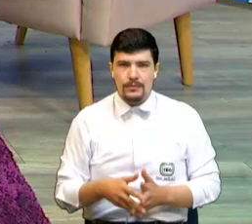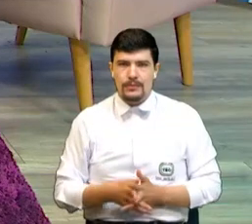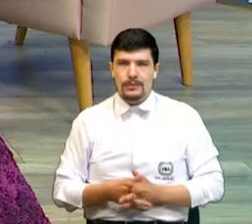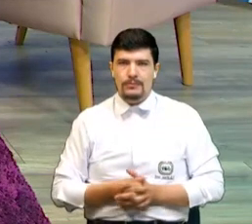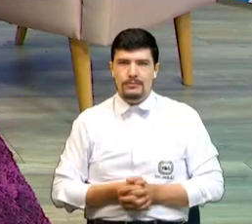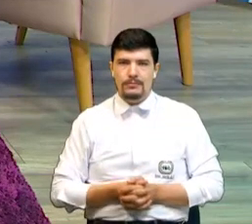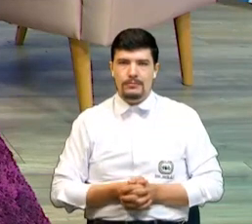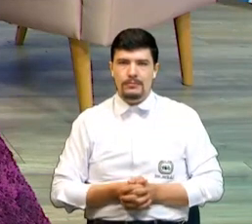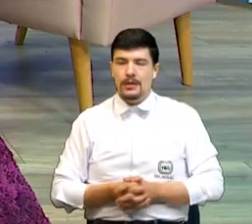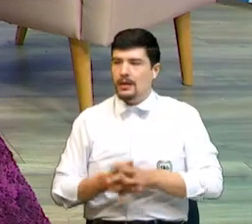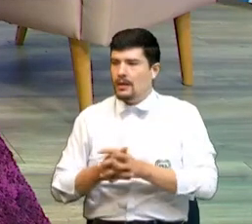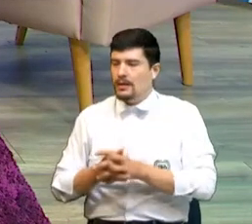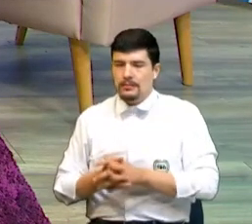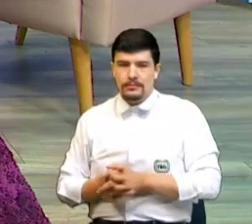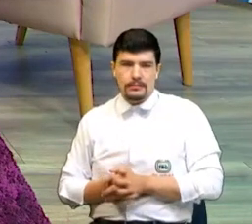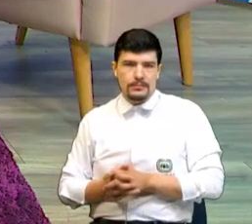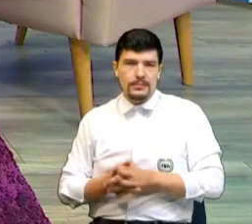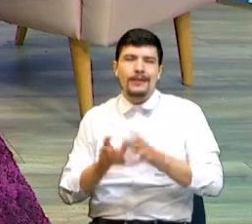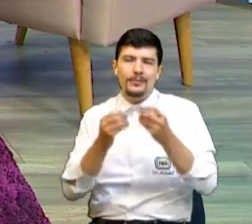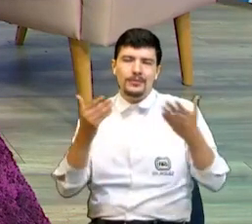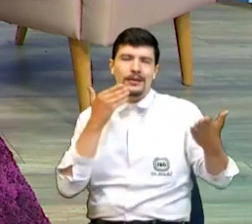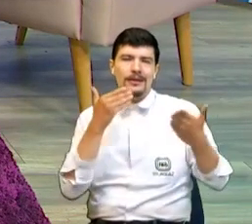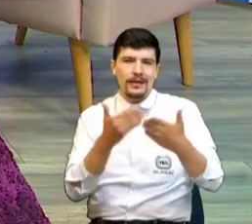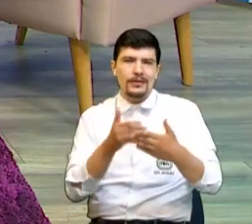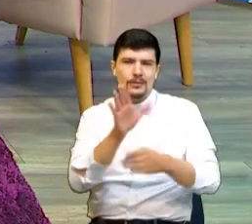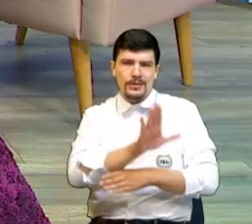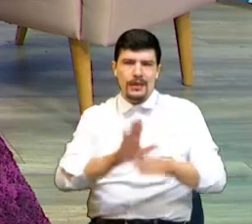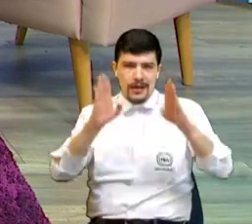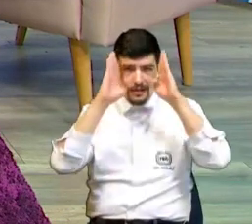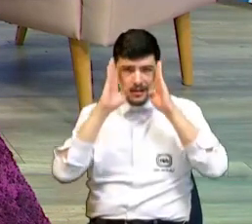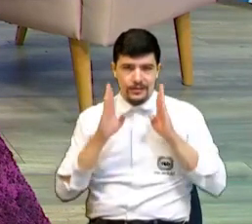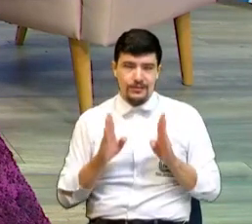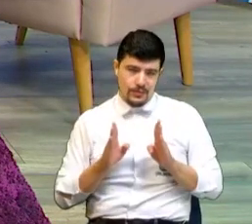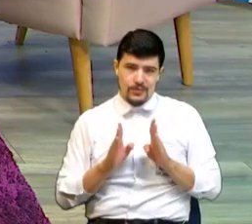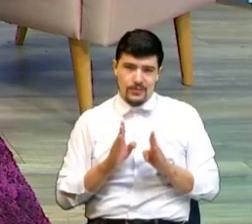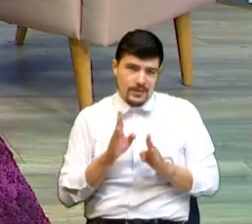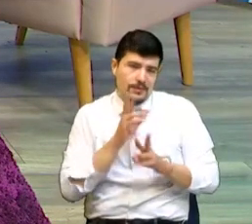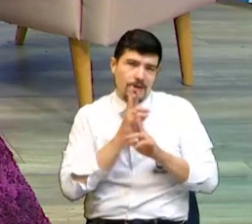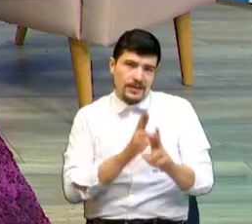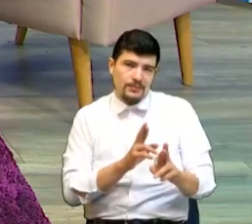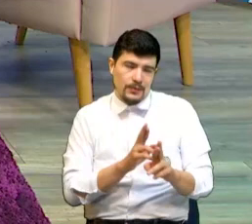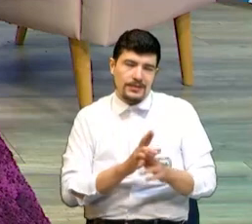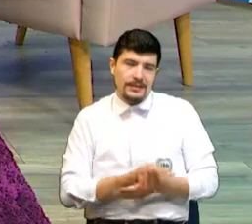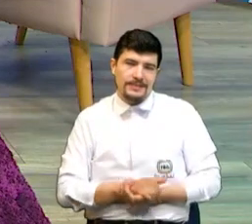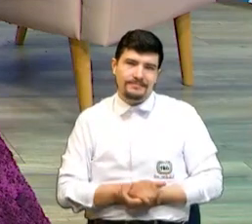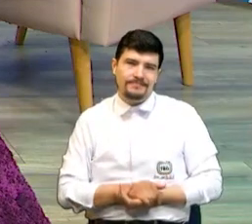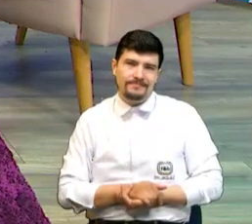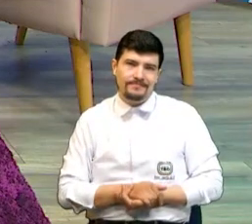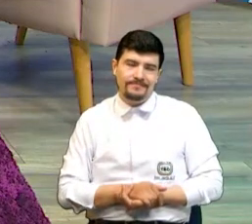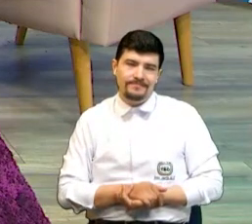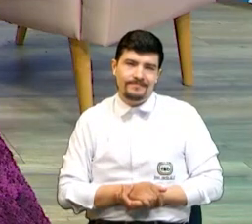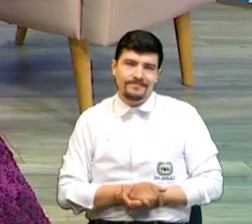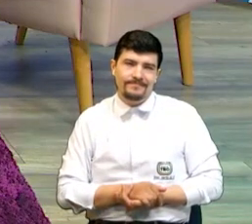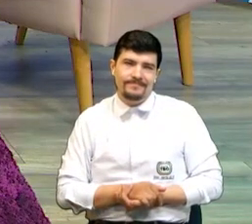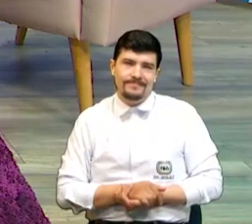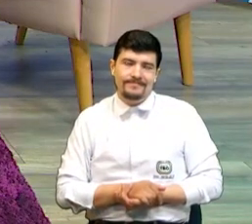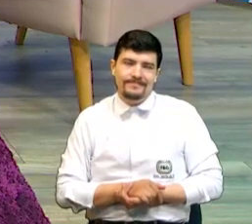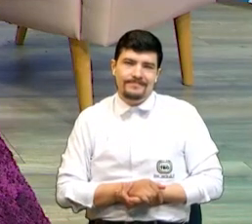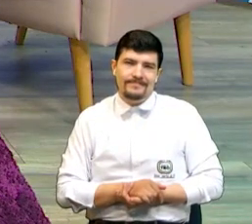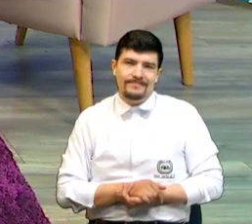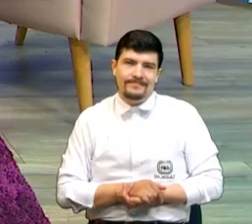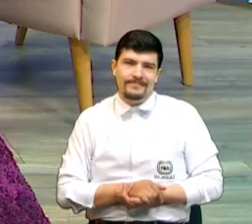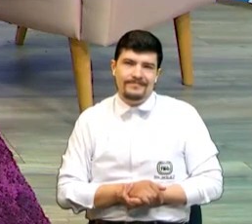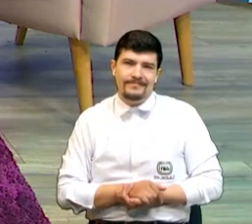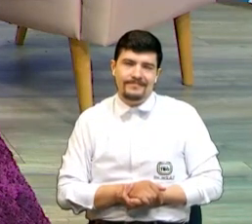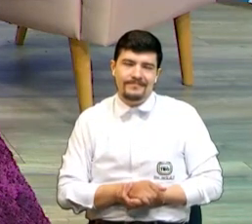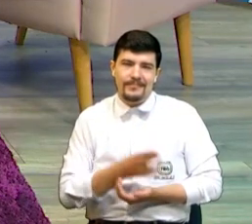tengo. Juan Carlos, muchas gracias por la atención y por la deferencia que tienen conmigo para este